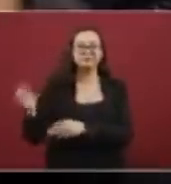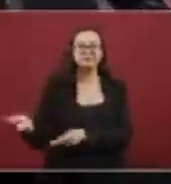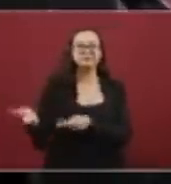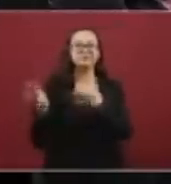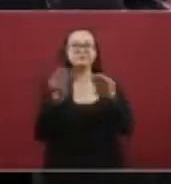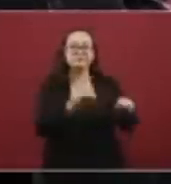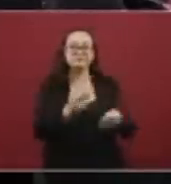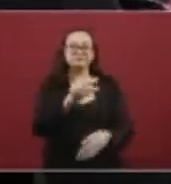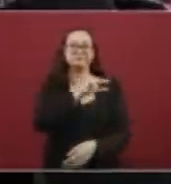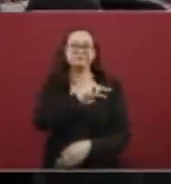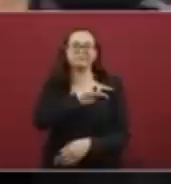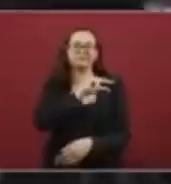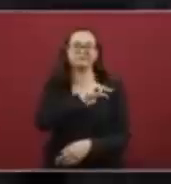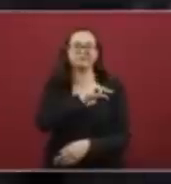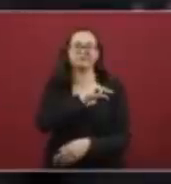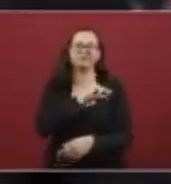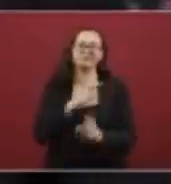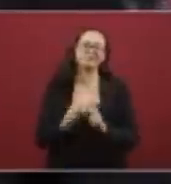Ahí empieza la historia.